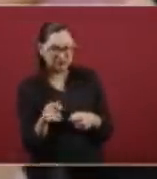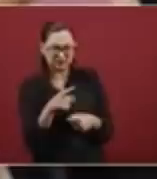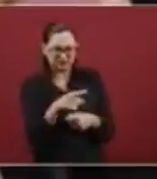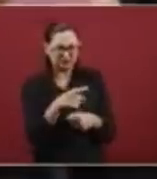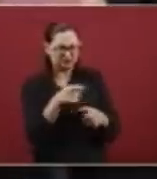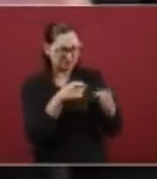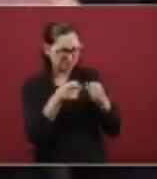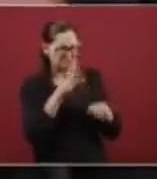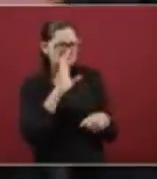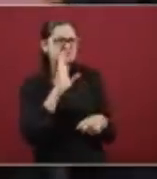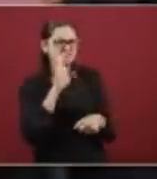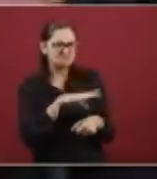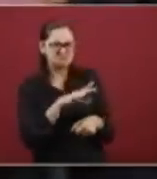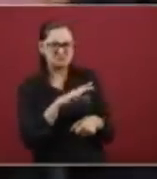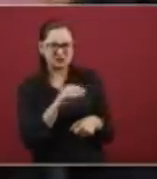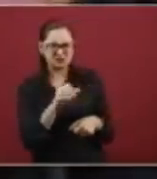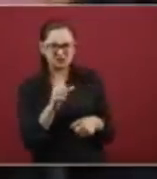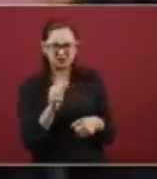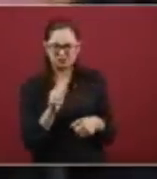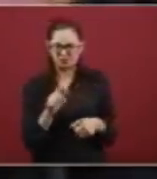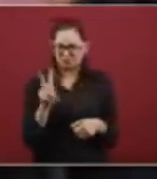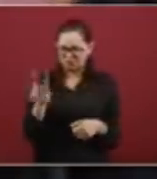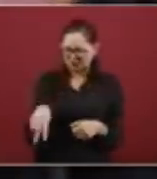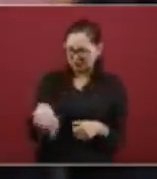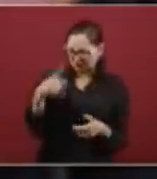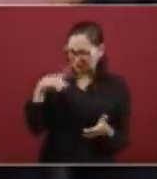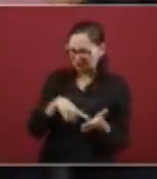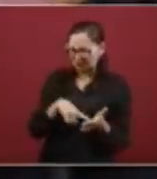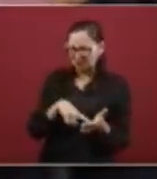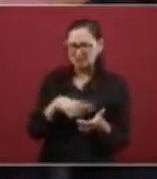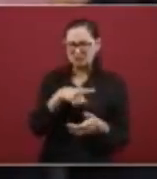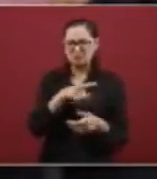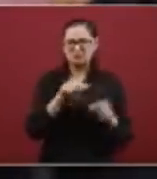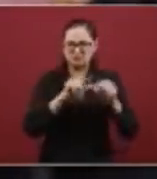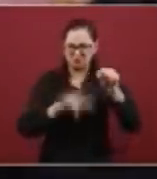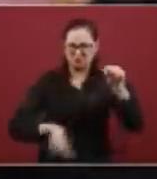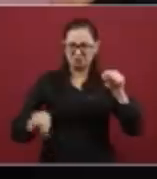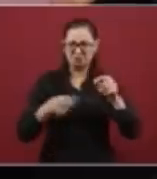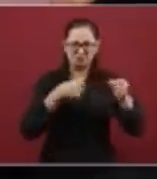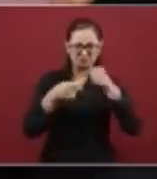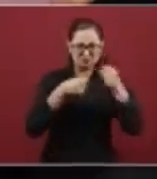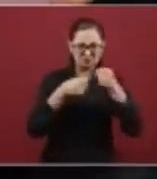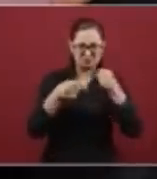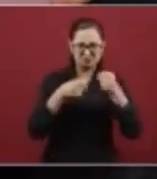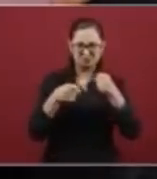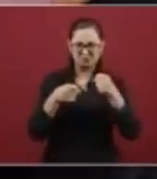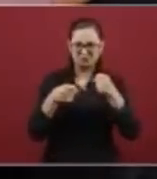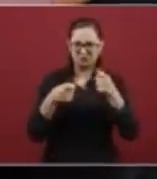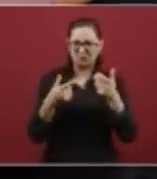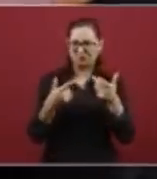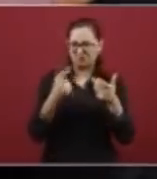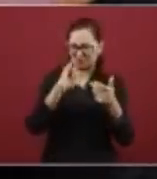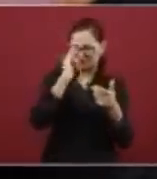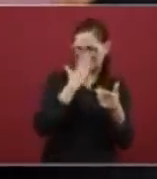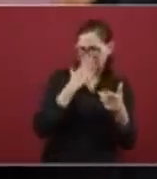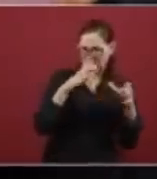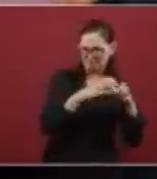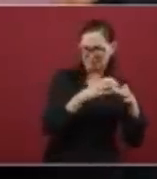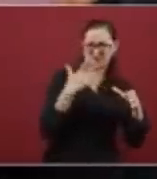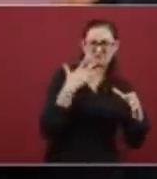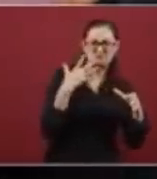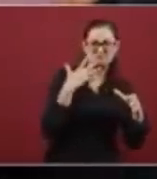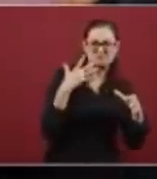prensa de esa forma? O sea, ¿cree que la prensa mexicana tenga que tener esa parte de ser